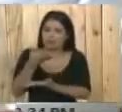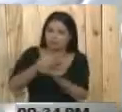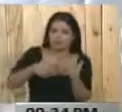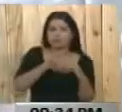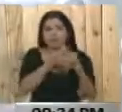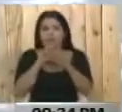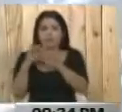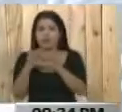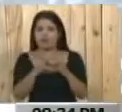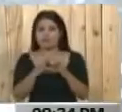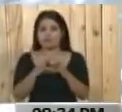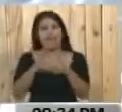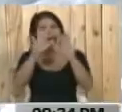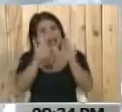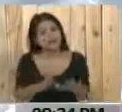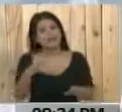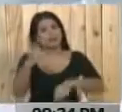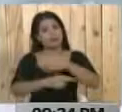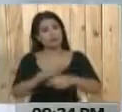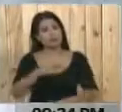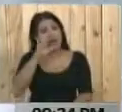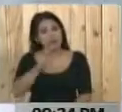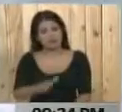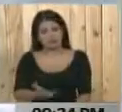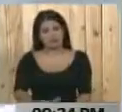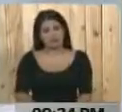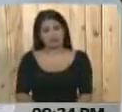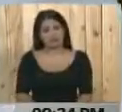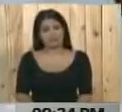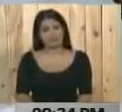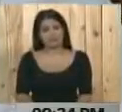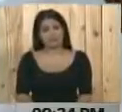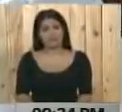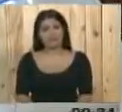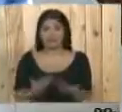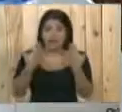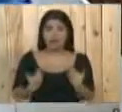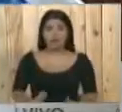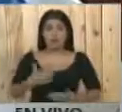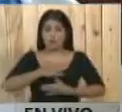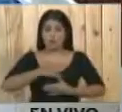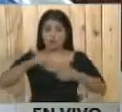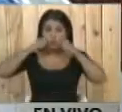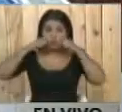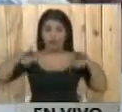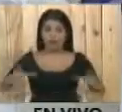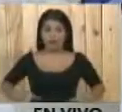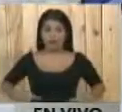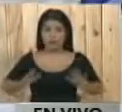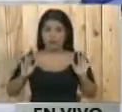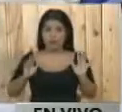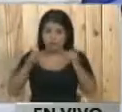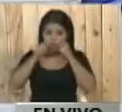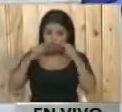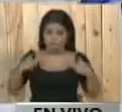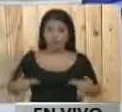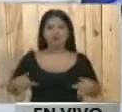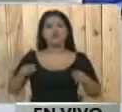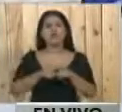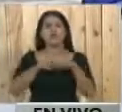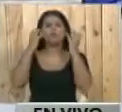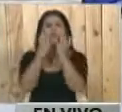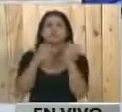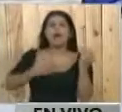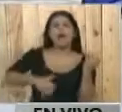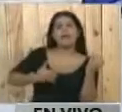Esa es la gran revolución que nosotros tenemos que hacer. Y el ser humano, si queremos, como decía Eli Primera, que sea